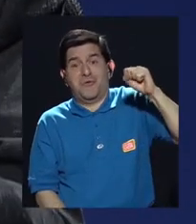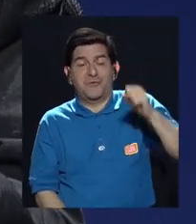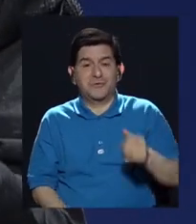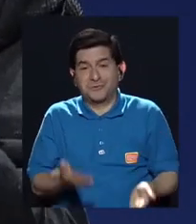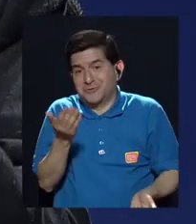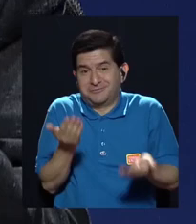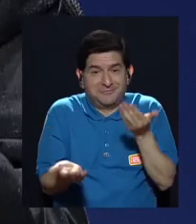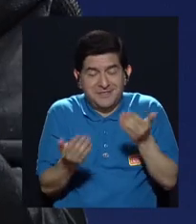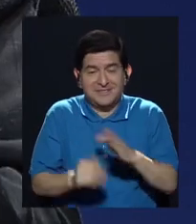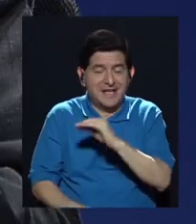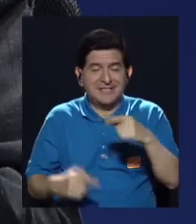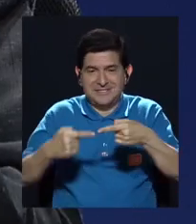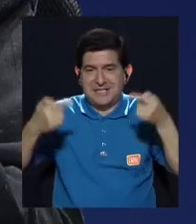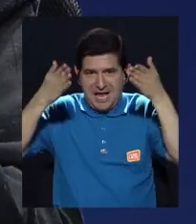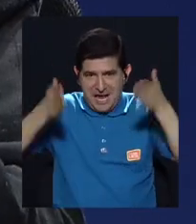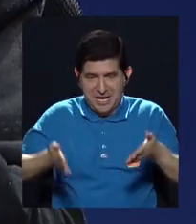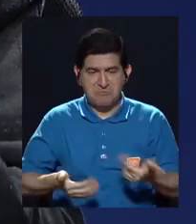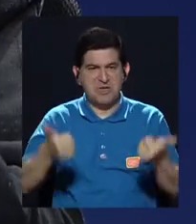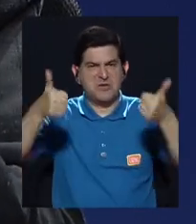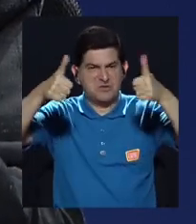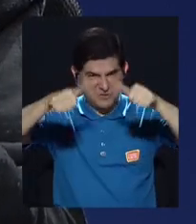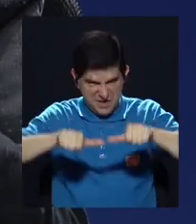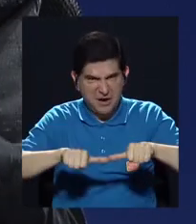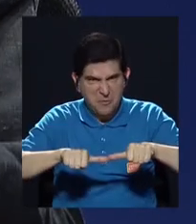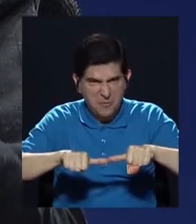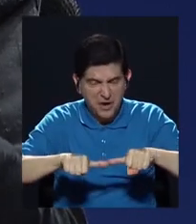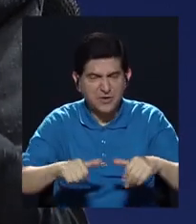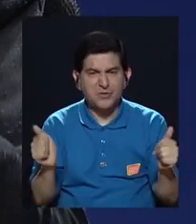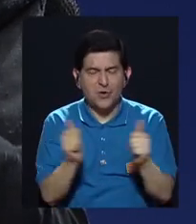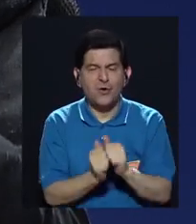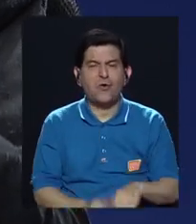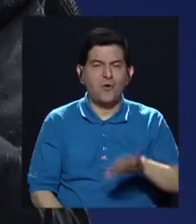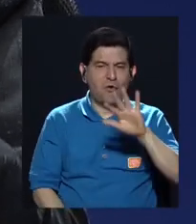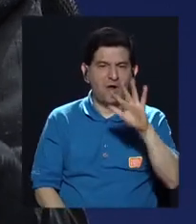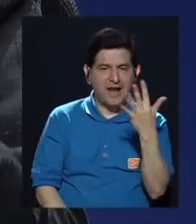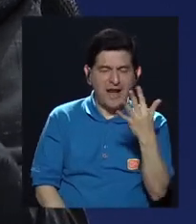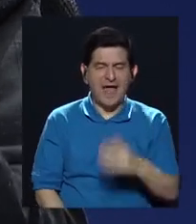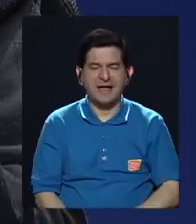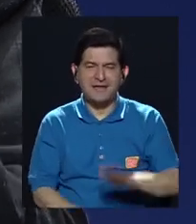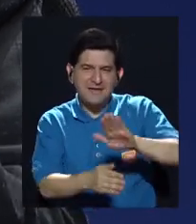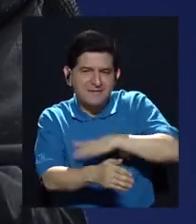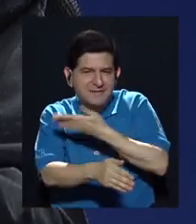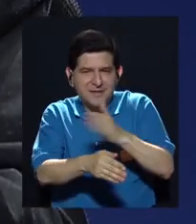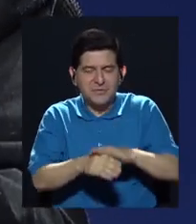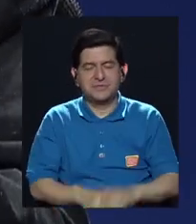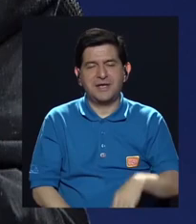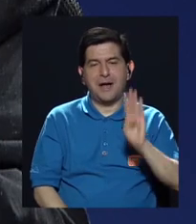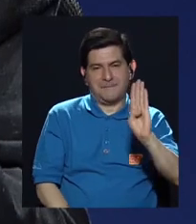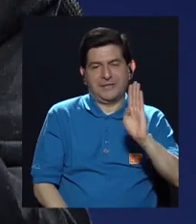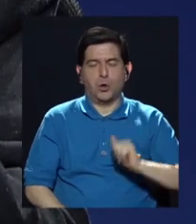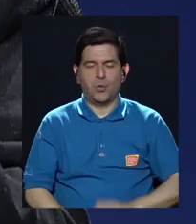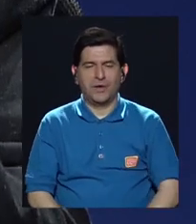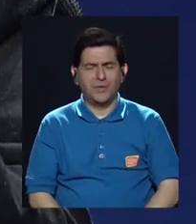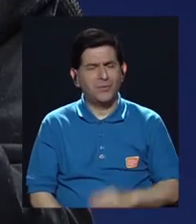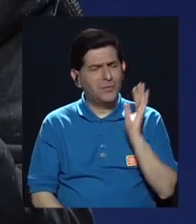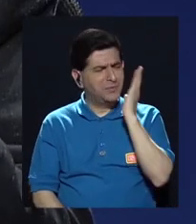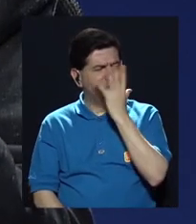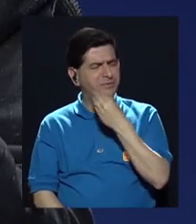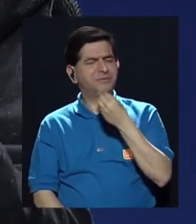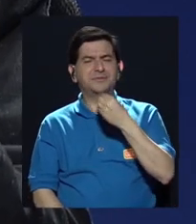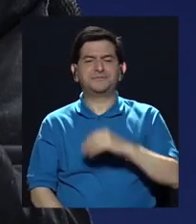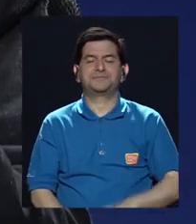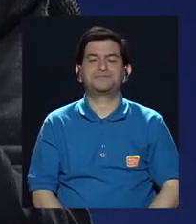revolucionarios y enemigos que se ponen de acuerdo con la quinta sinfonía de Beethoven, ¿verdad? Qué hermoso, Dios